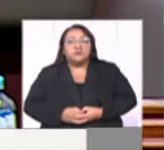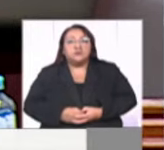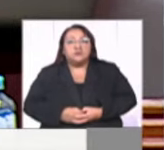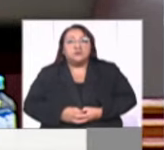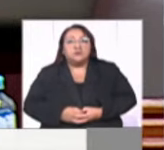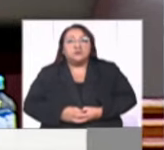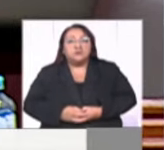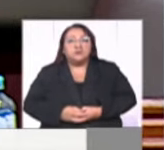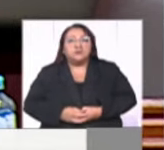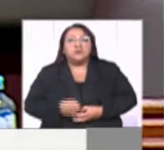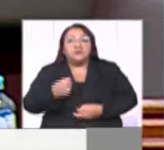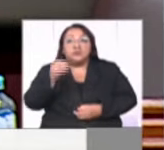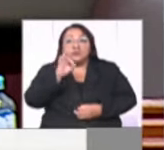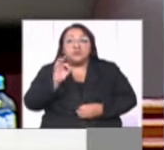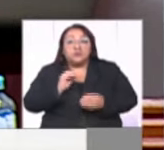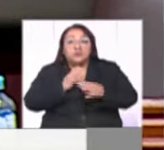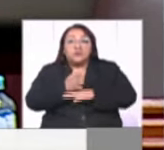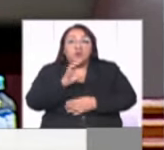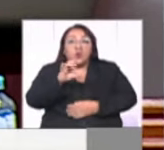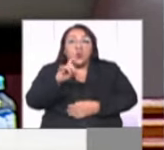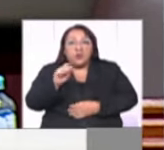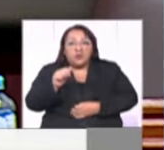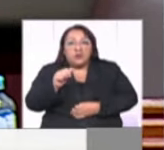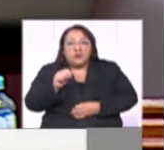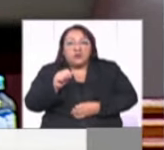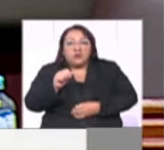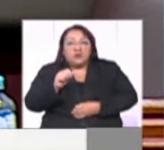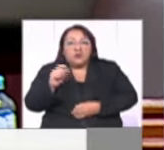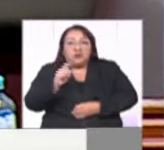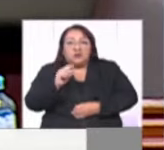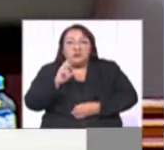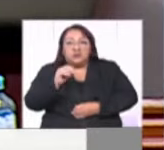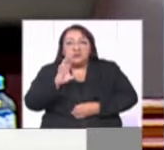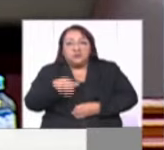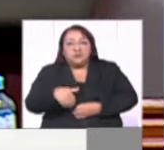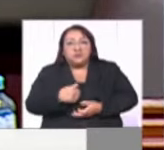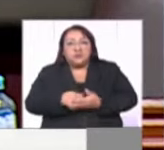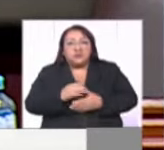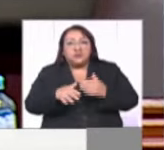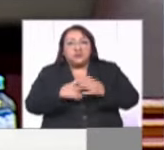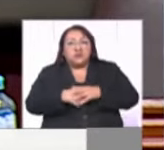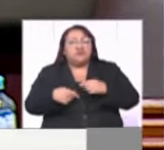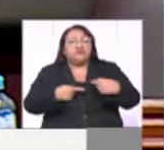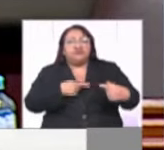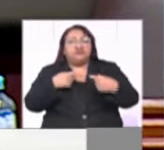las cifras exactas que entran a la cuenta y no vivamos más este carruseleo